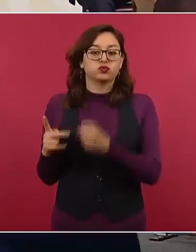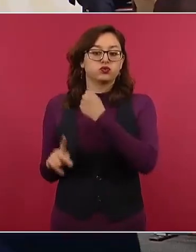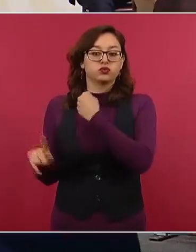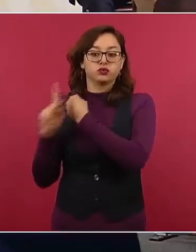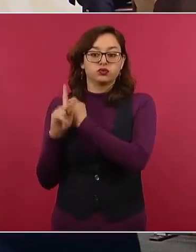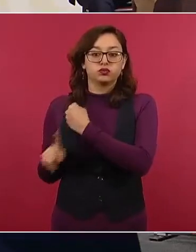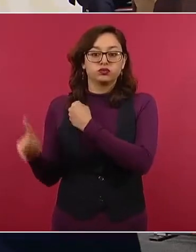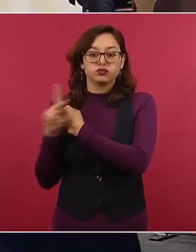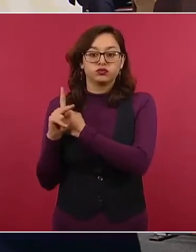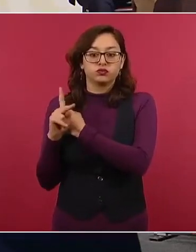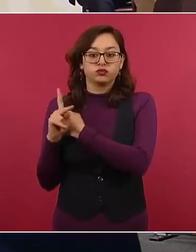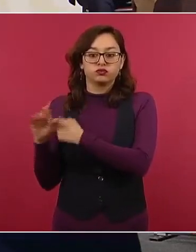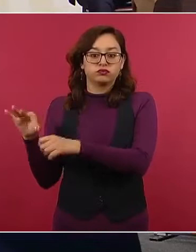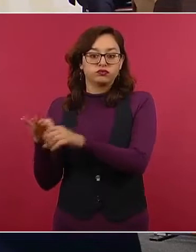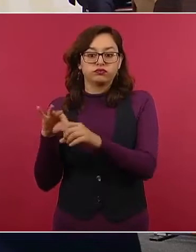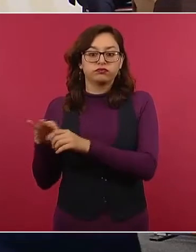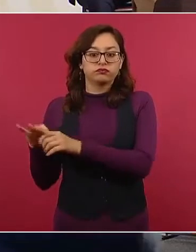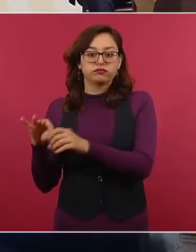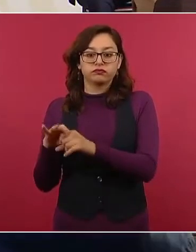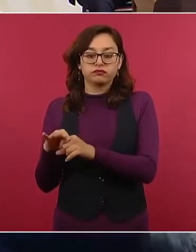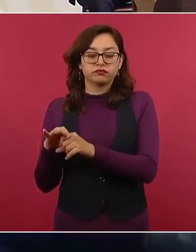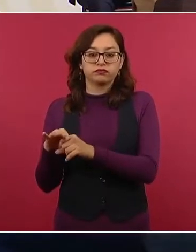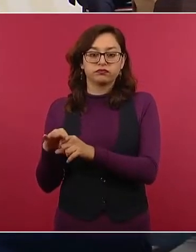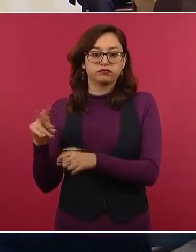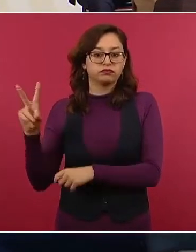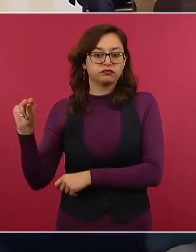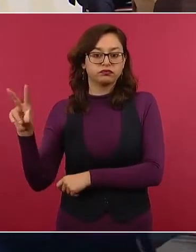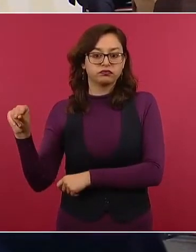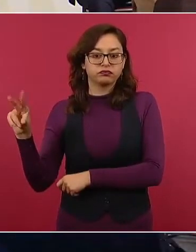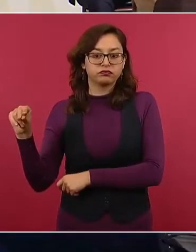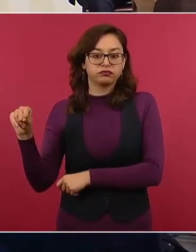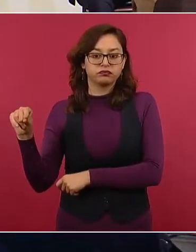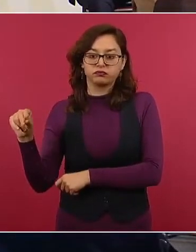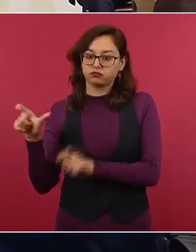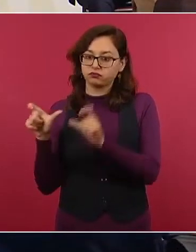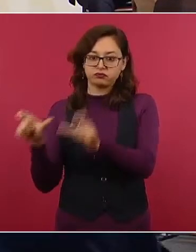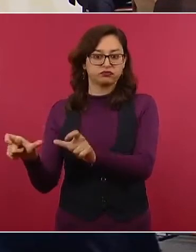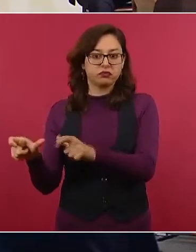todos a favor de que se quite el bloqueo.